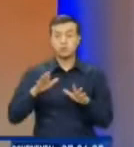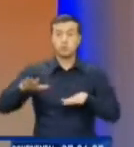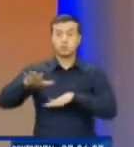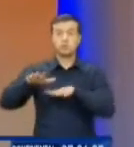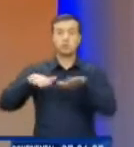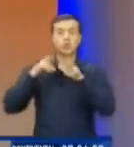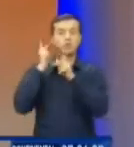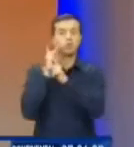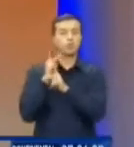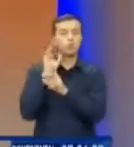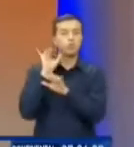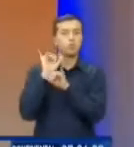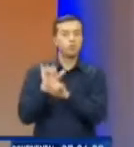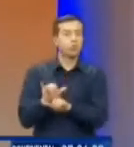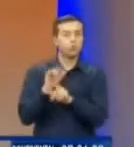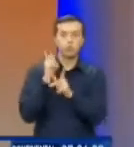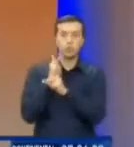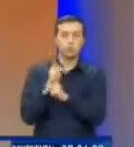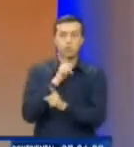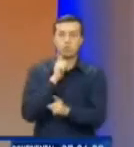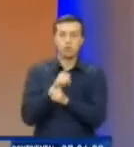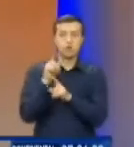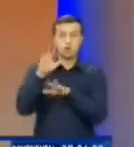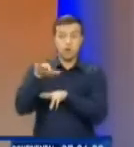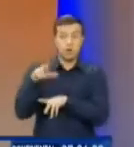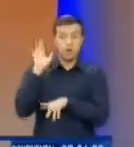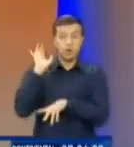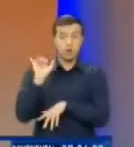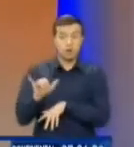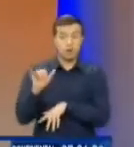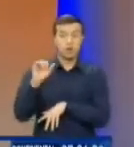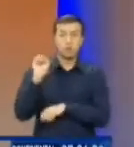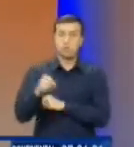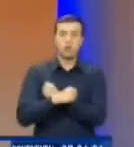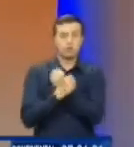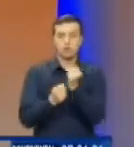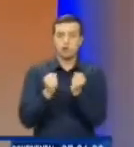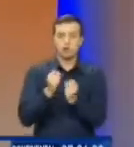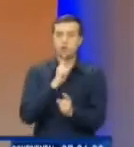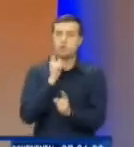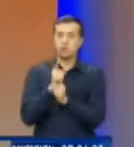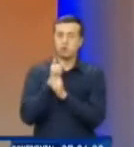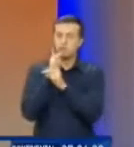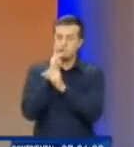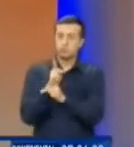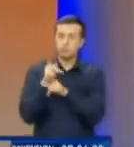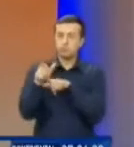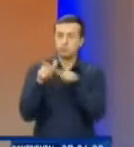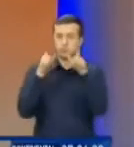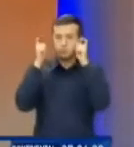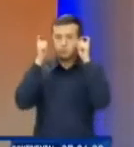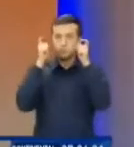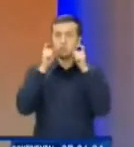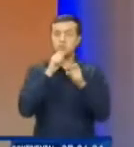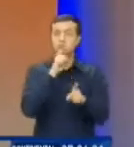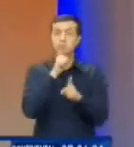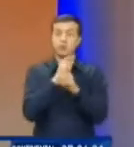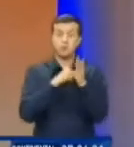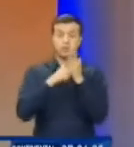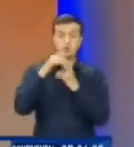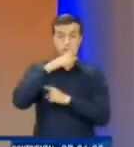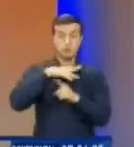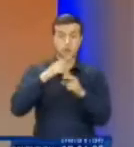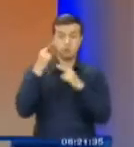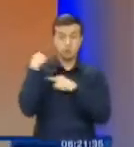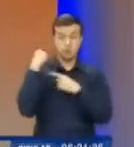conservación y porque por tanto no es un tema en el cual podemos acceder ahí hay una regulación importante por un lado del propio ministerio del ambiente